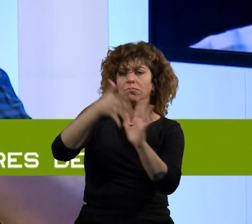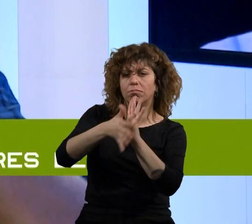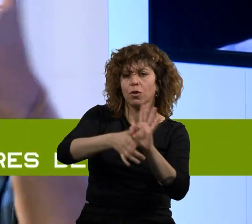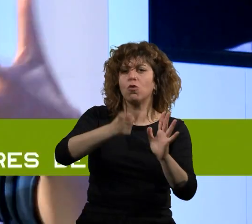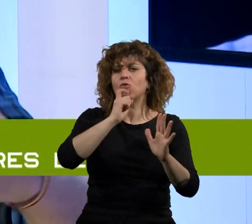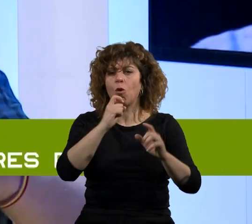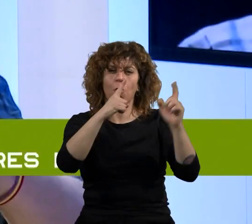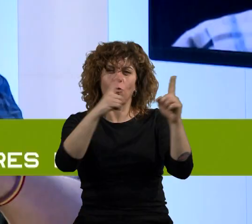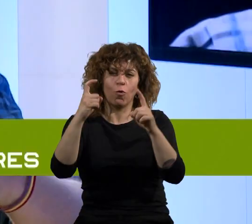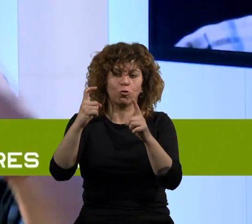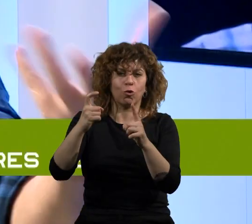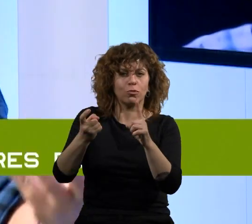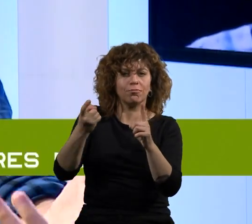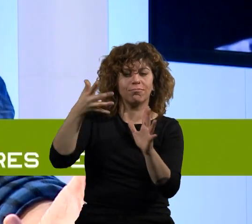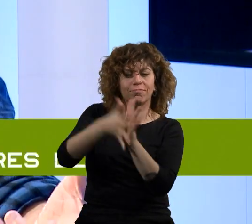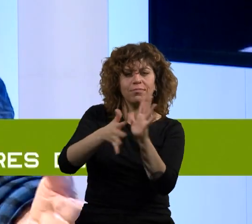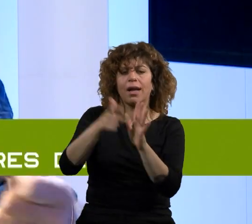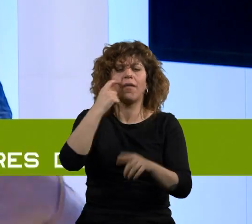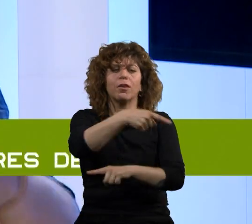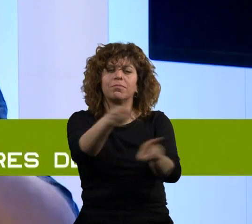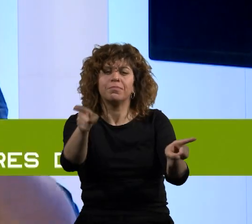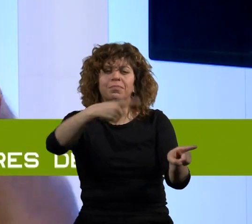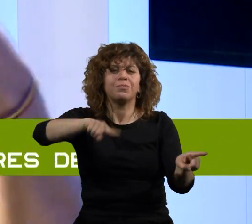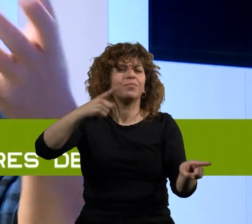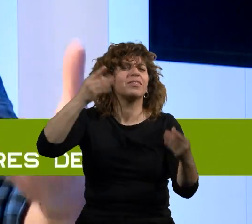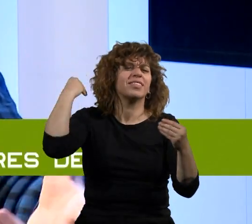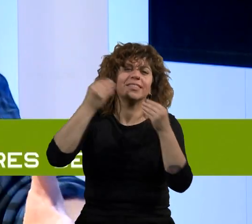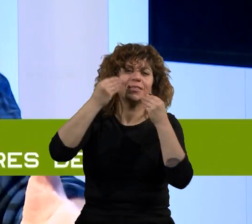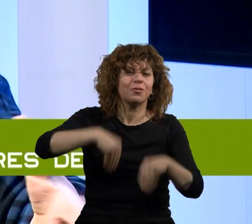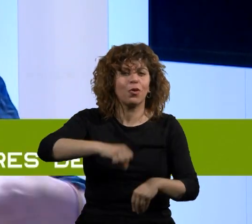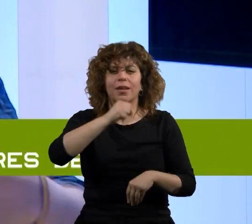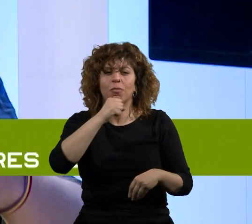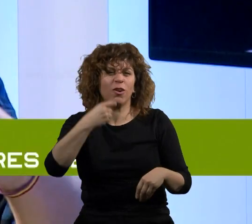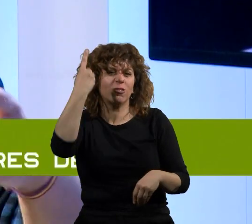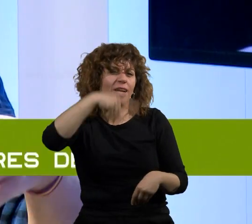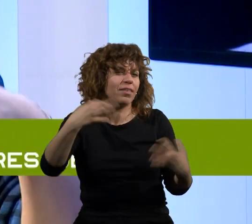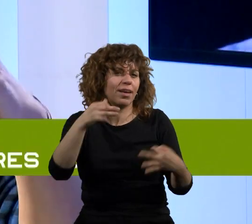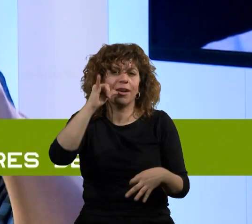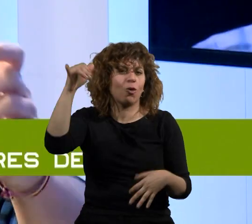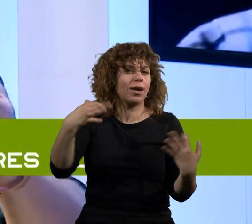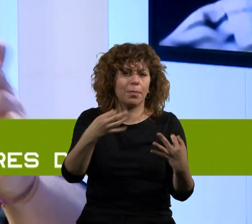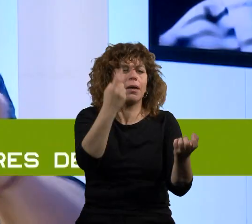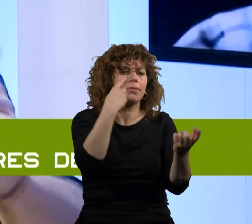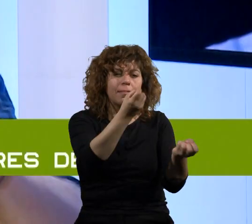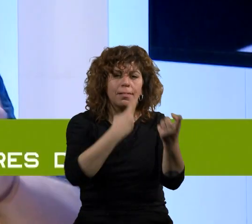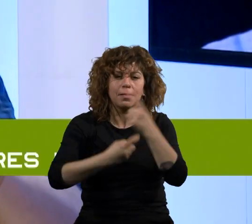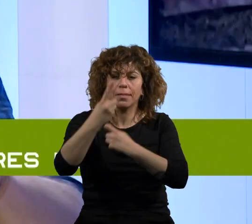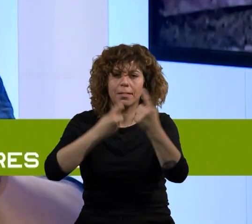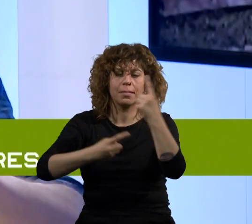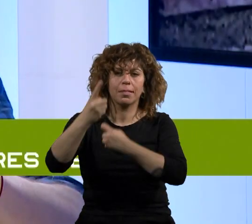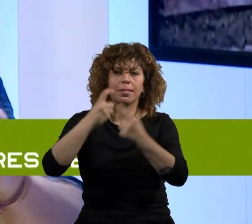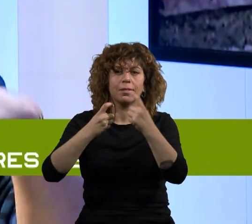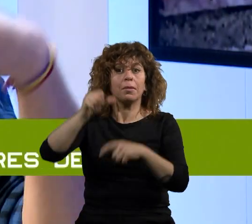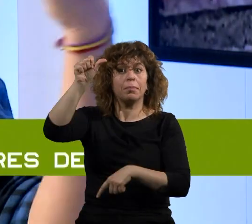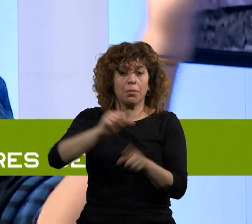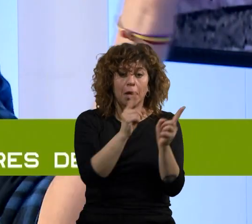de las fotografías, preguntando un poco a ellos qué conocen de sus abuelos, de sus antepasados, qué conocen de lo que pasó aquí en La Rioja, y voy poniendo pequeñas secuencias de